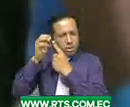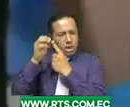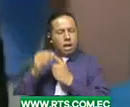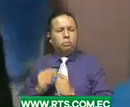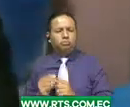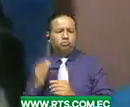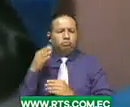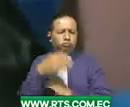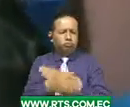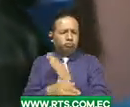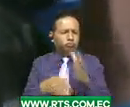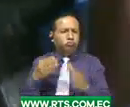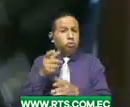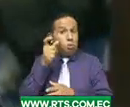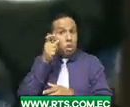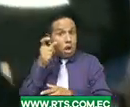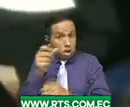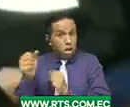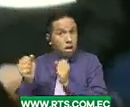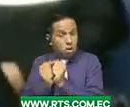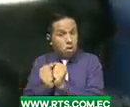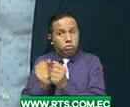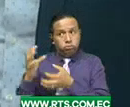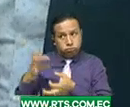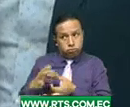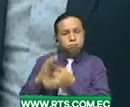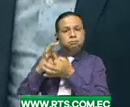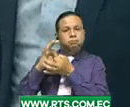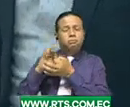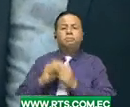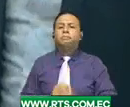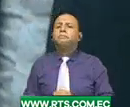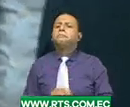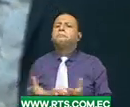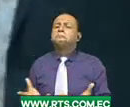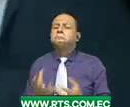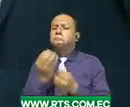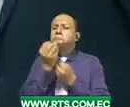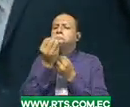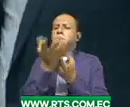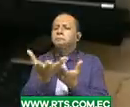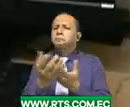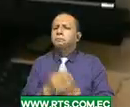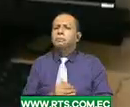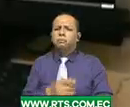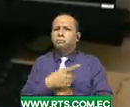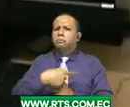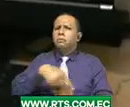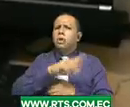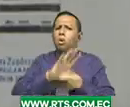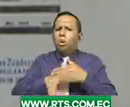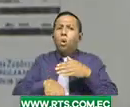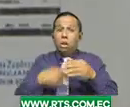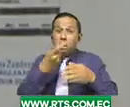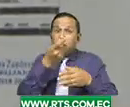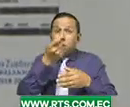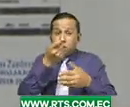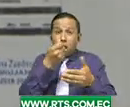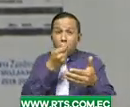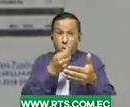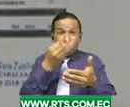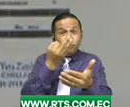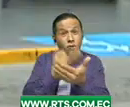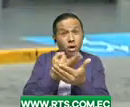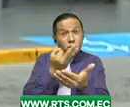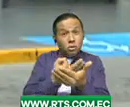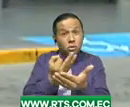en coordinación de la Fiscalía General del Estado. Se informó que el sobreprecio del mencionado contrato